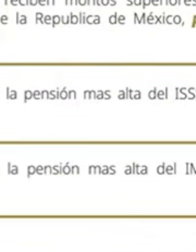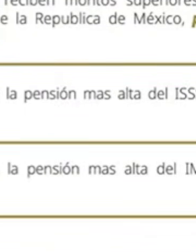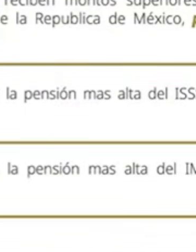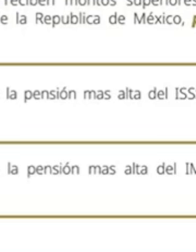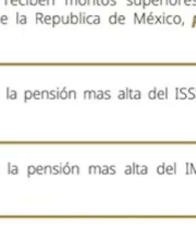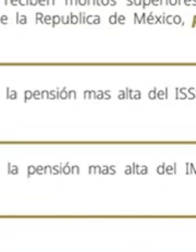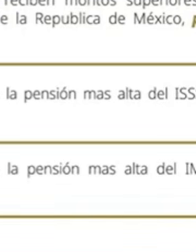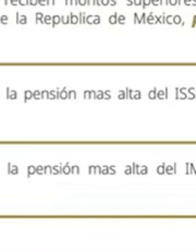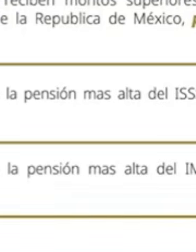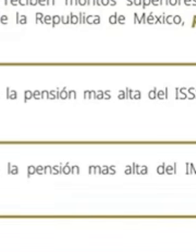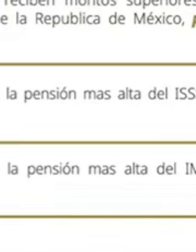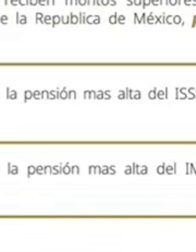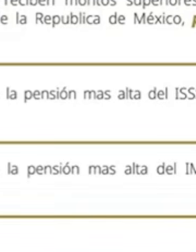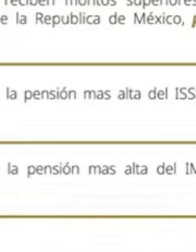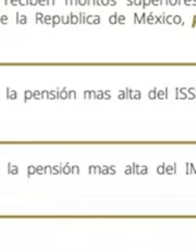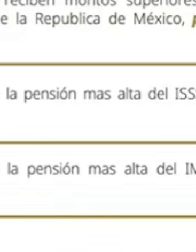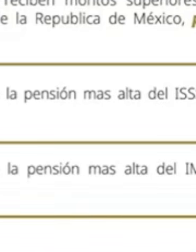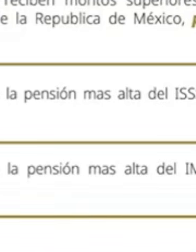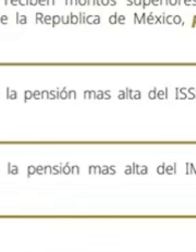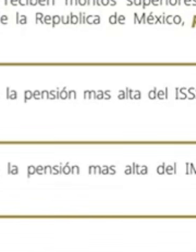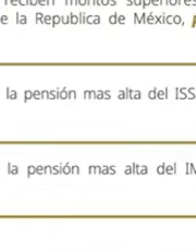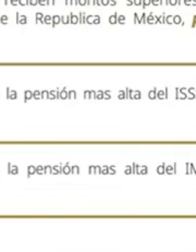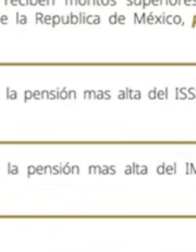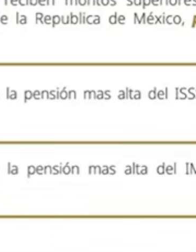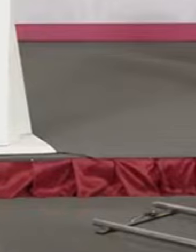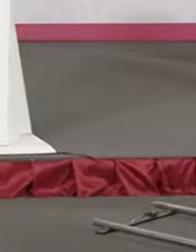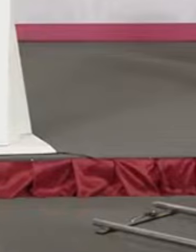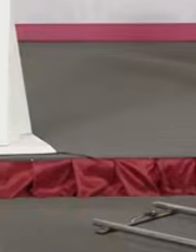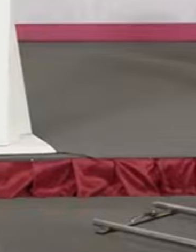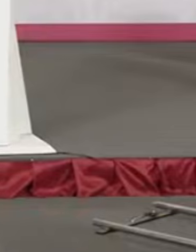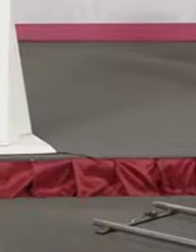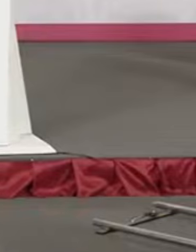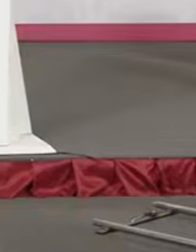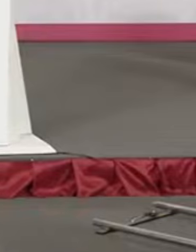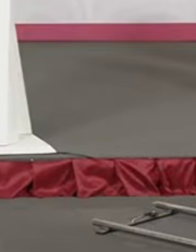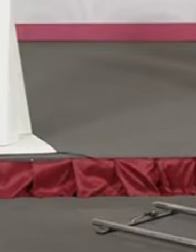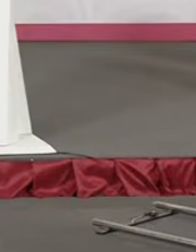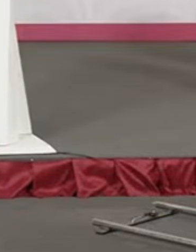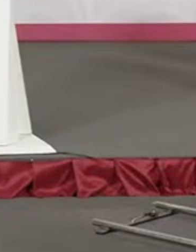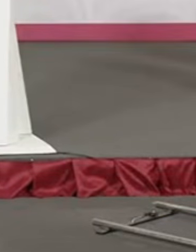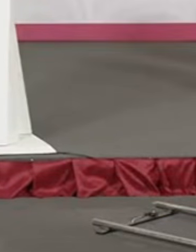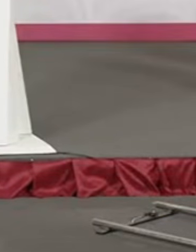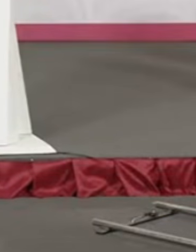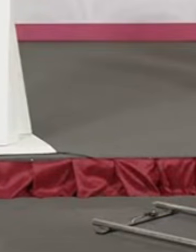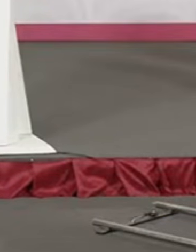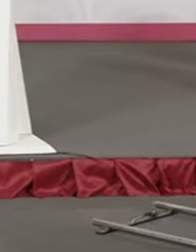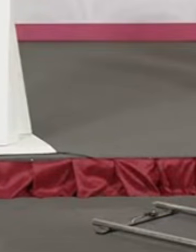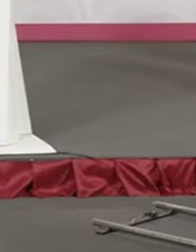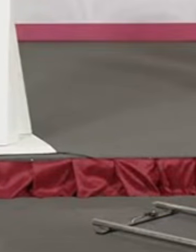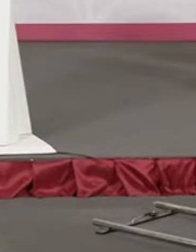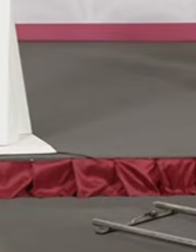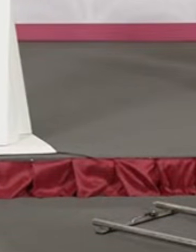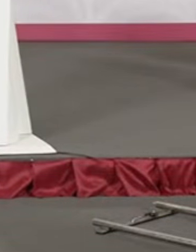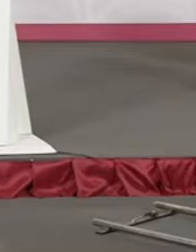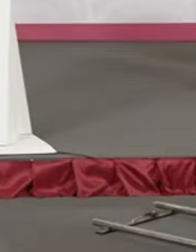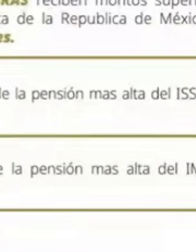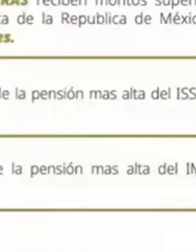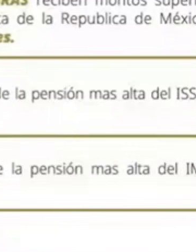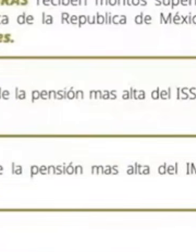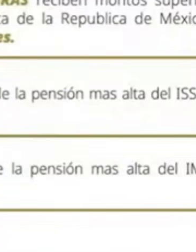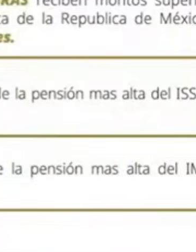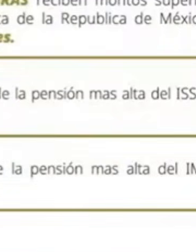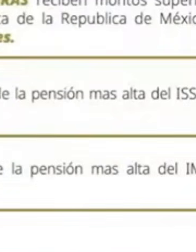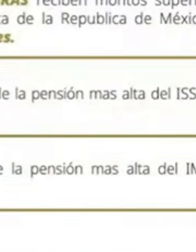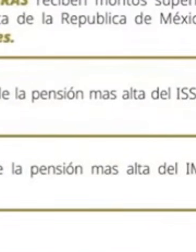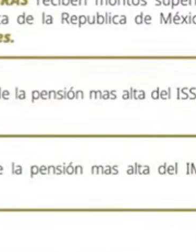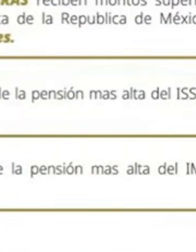y 97 casos las del IMSS. La siguiente, por favor. Caso de Banobras.